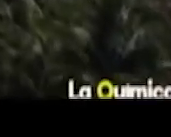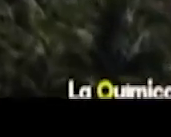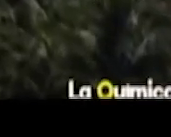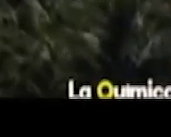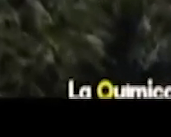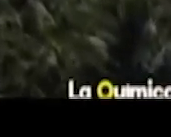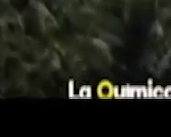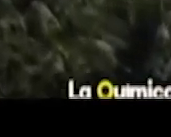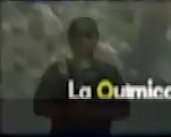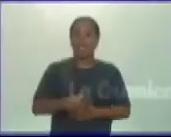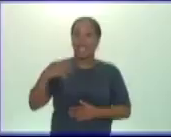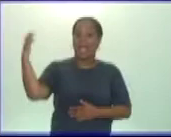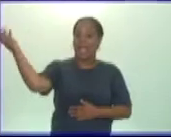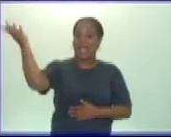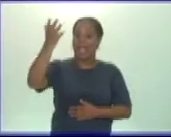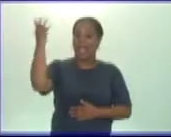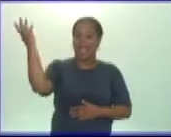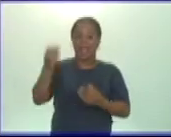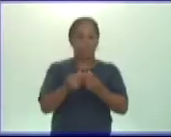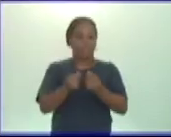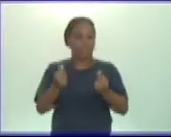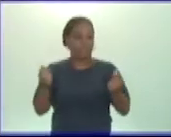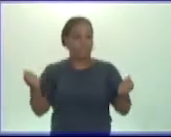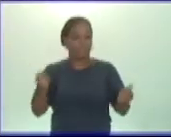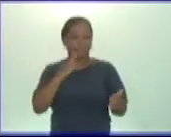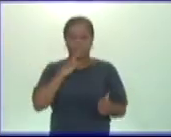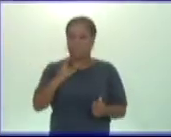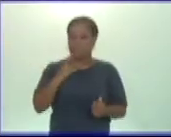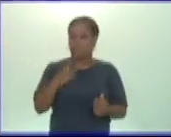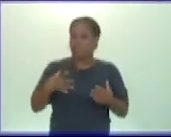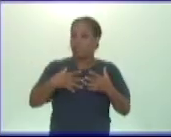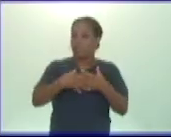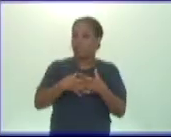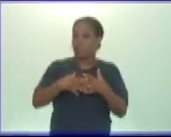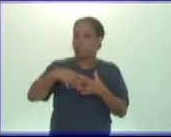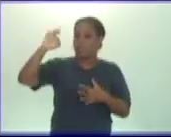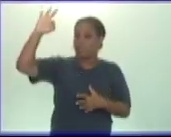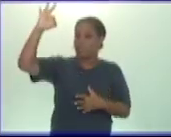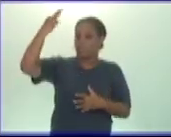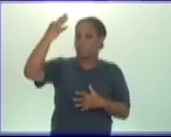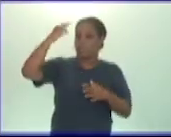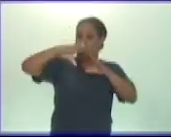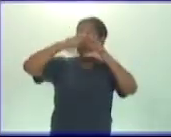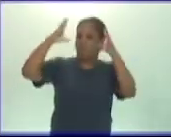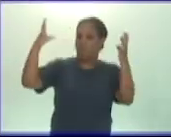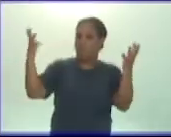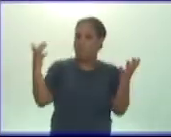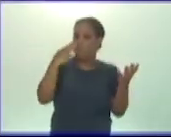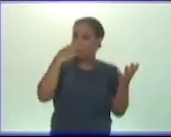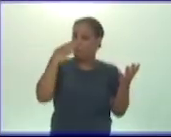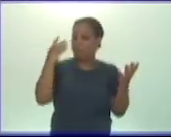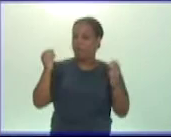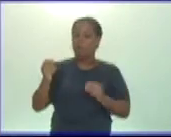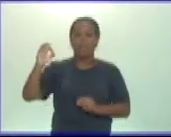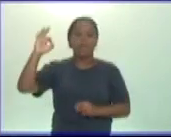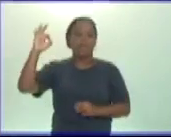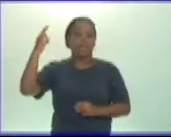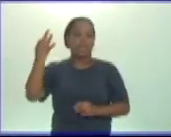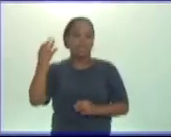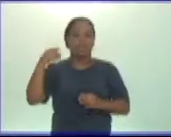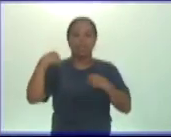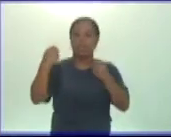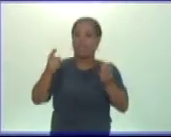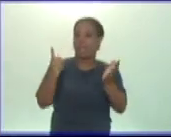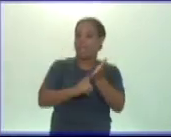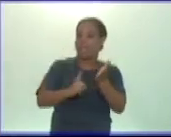El clima de la Tierra es un producto de la interacción entre luz solar, atmósfera y océanos. El Sol proporciona energía en forma